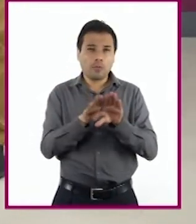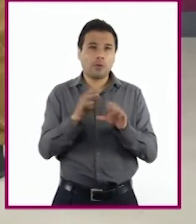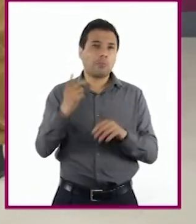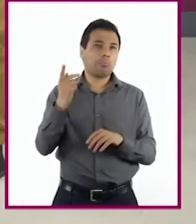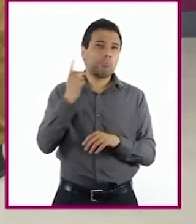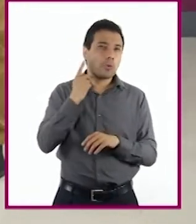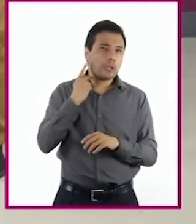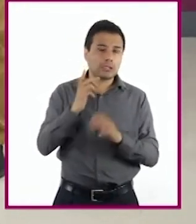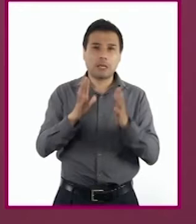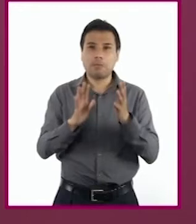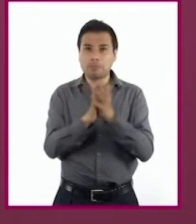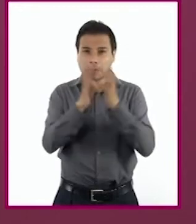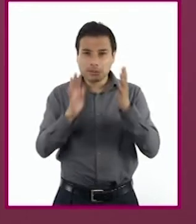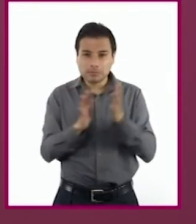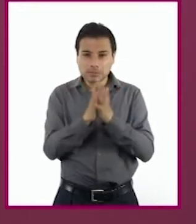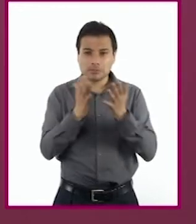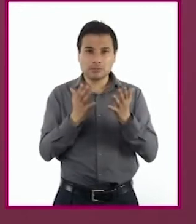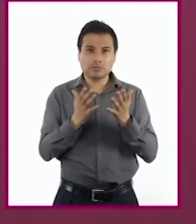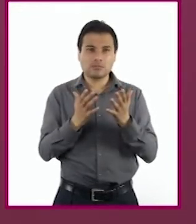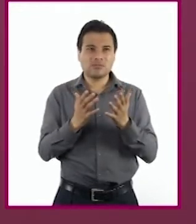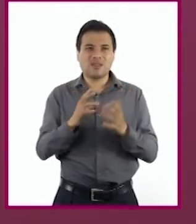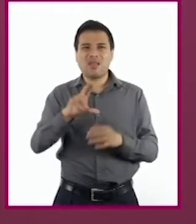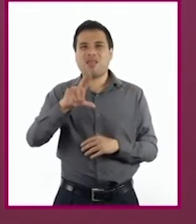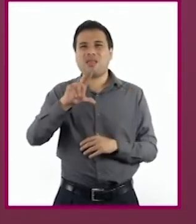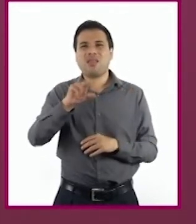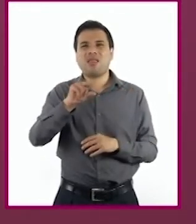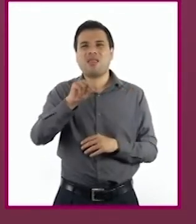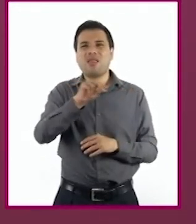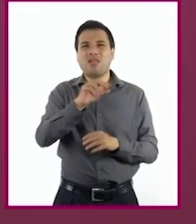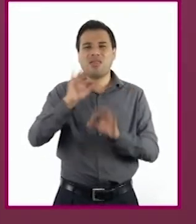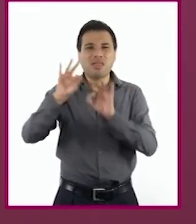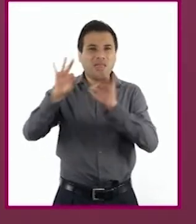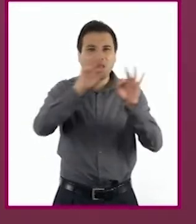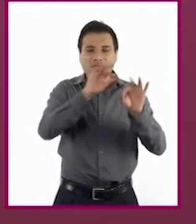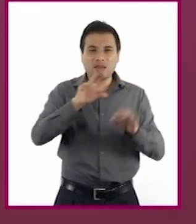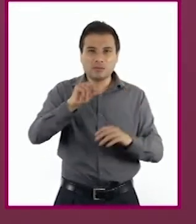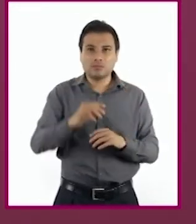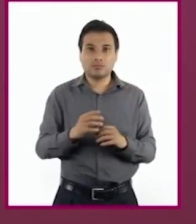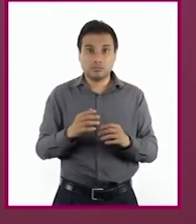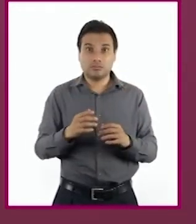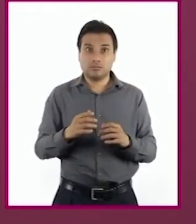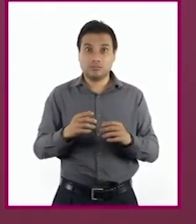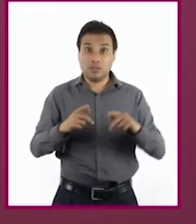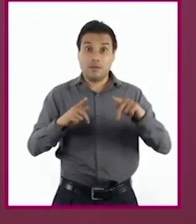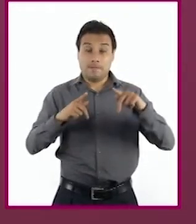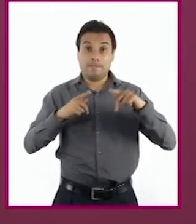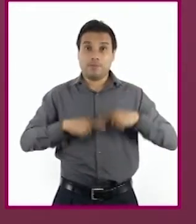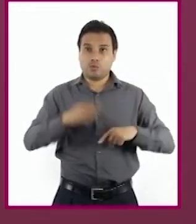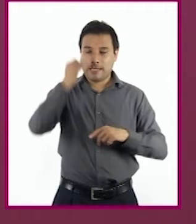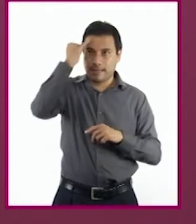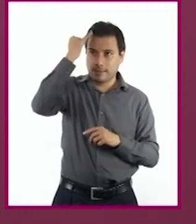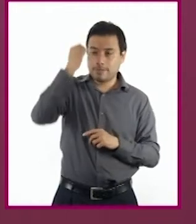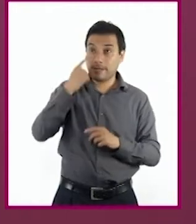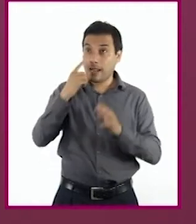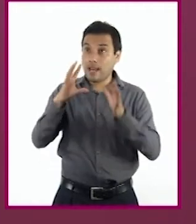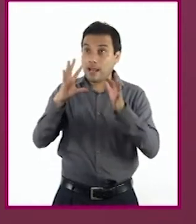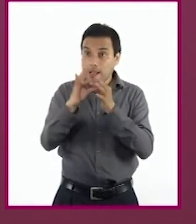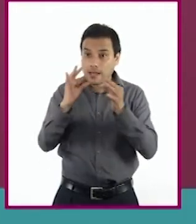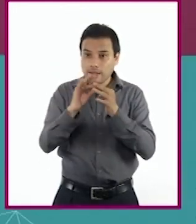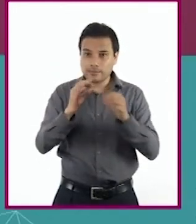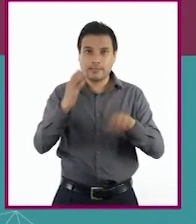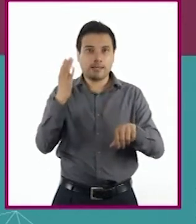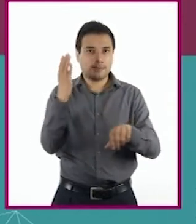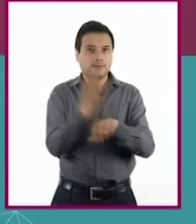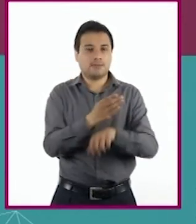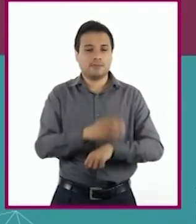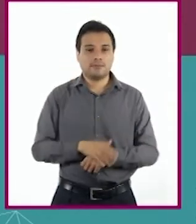la participación. De hecho, la tendencia es castigar la expresión de las ideas. Pero, además de